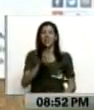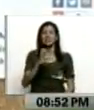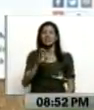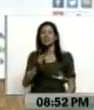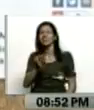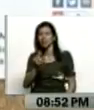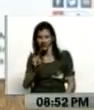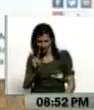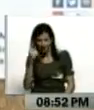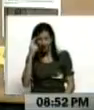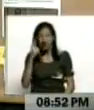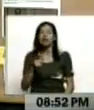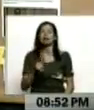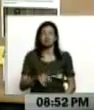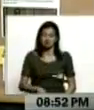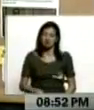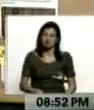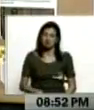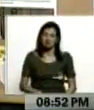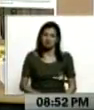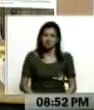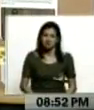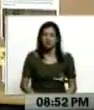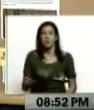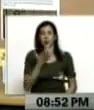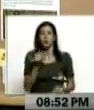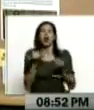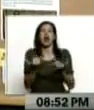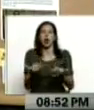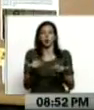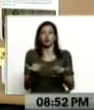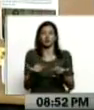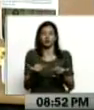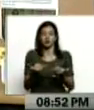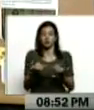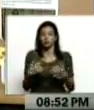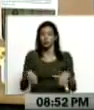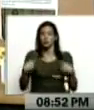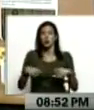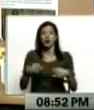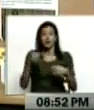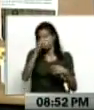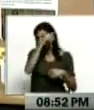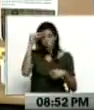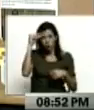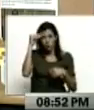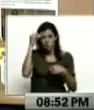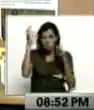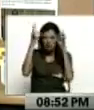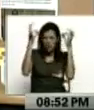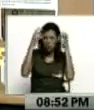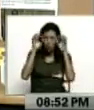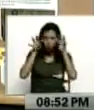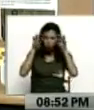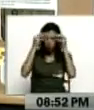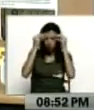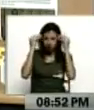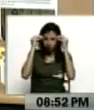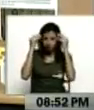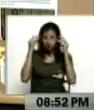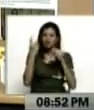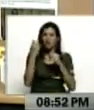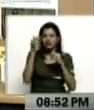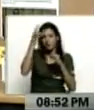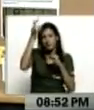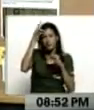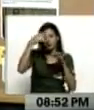todos si tenía Por ejemplo ahorita está peludo no se depilado en este momento tiene aquí